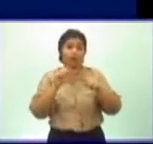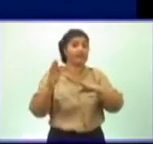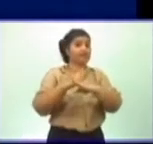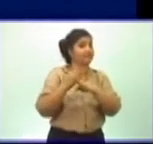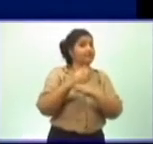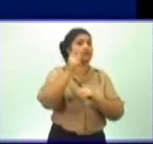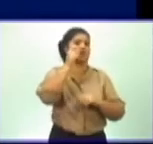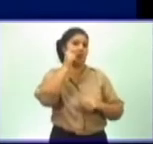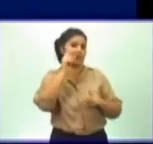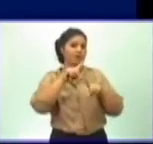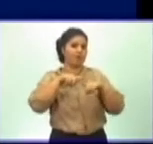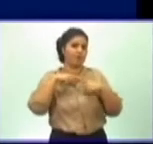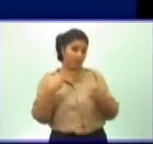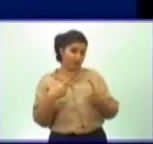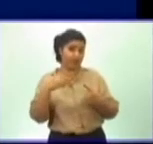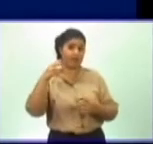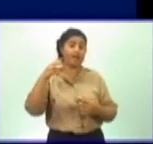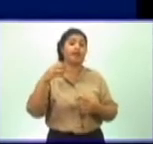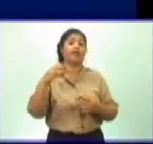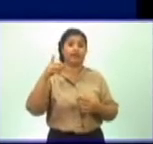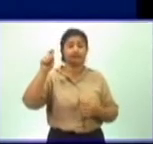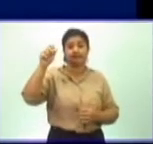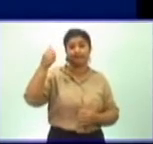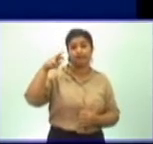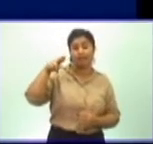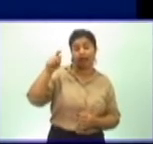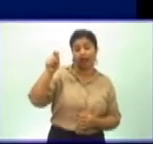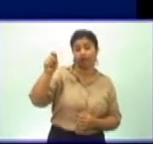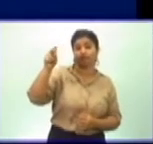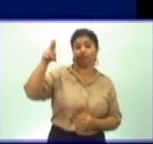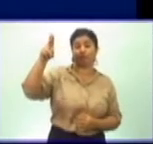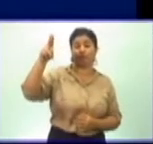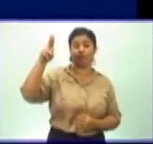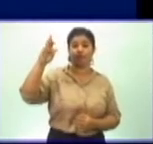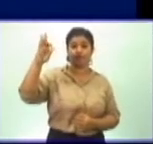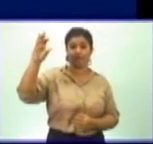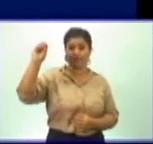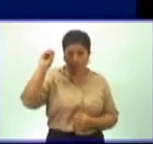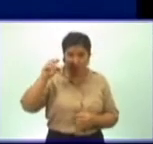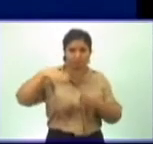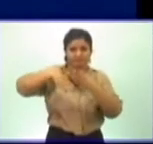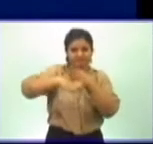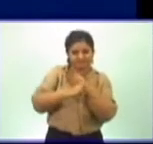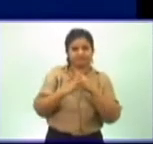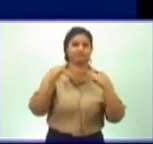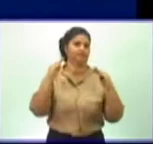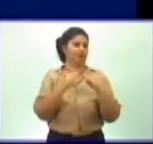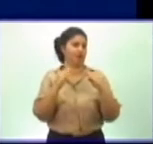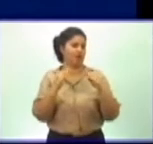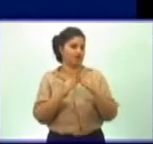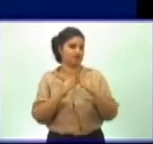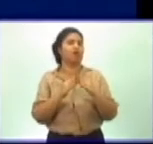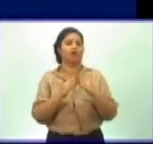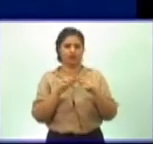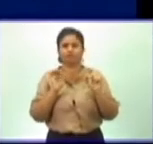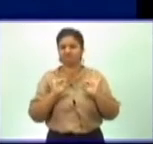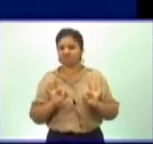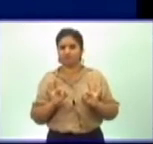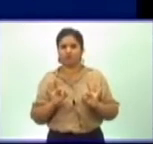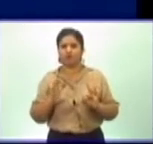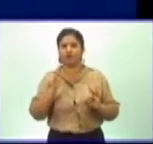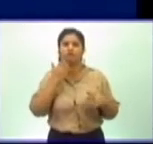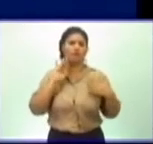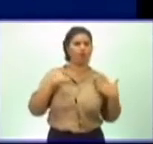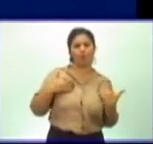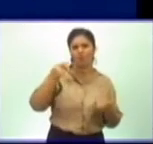por él? ¿A quién se refiere? ¿Quién pudo haberla pronunciado? ¿Qué comportamiento de Orgón